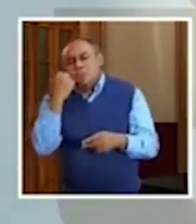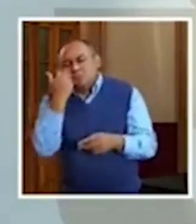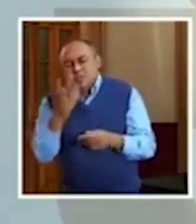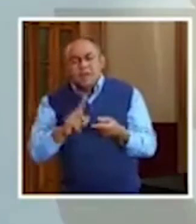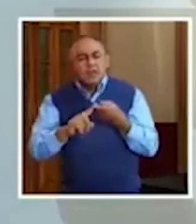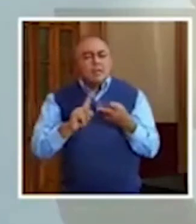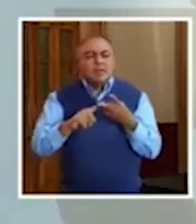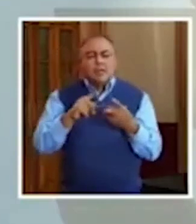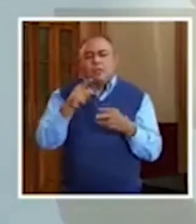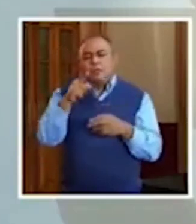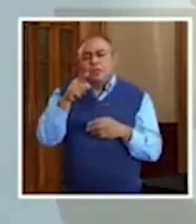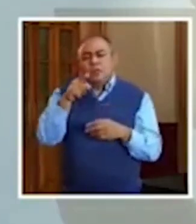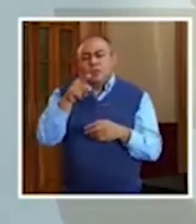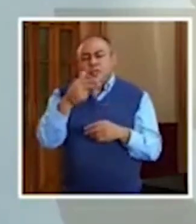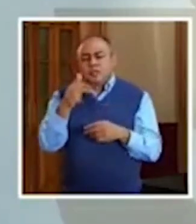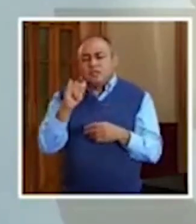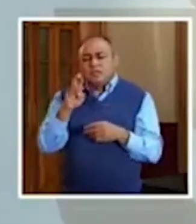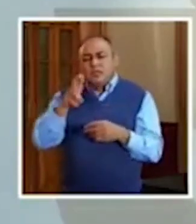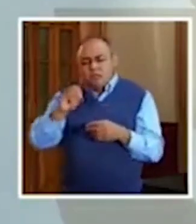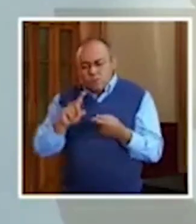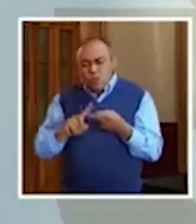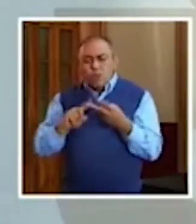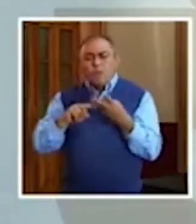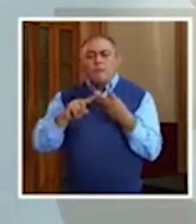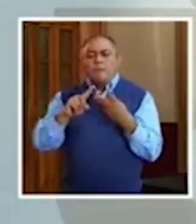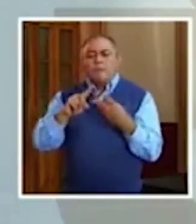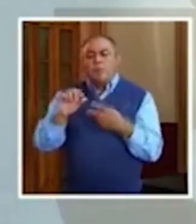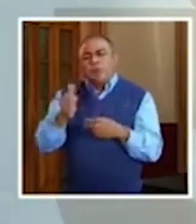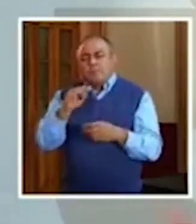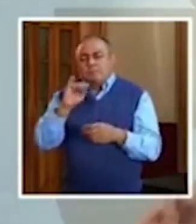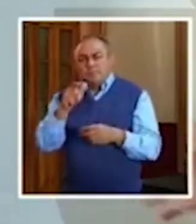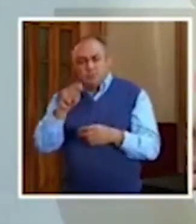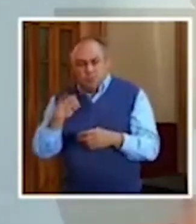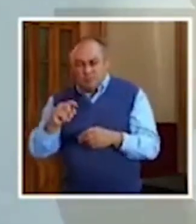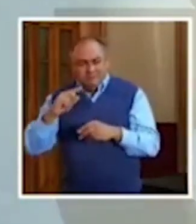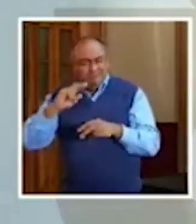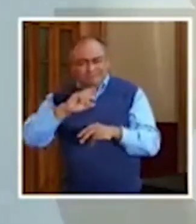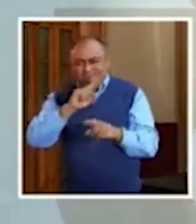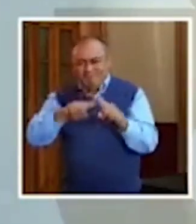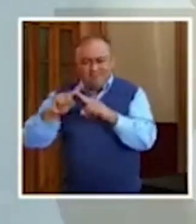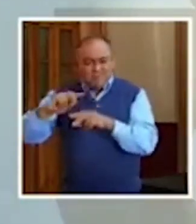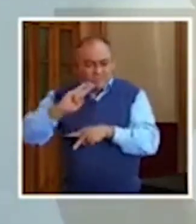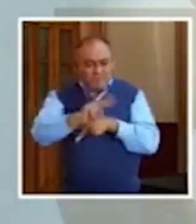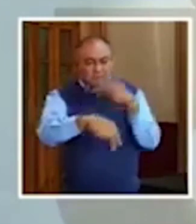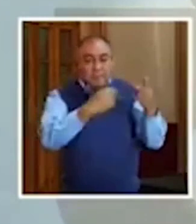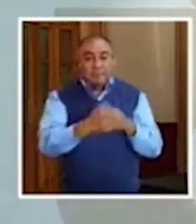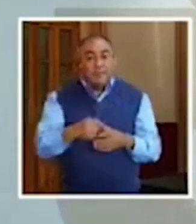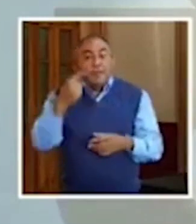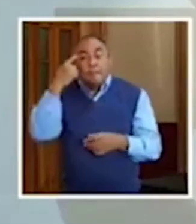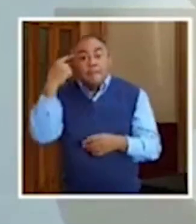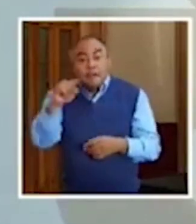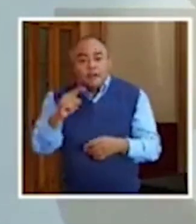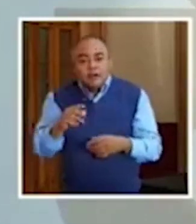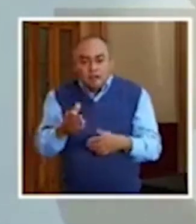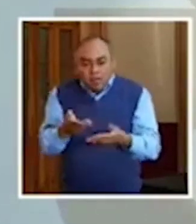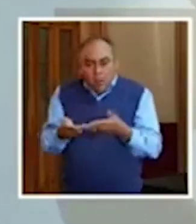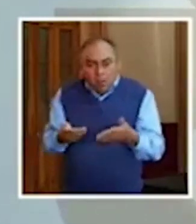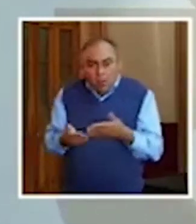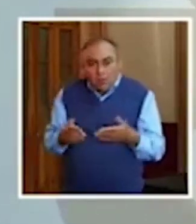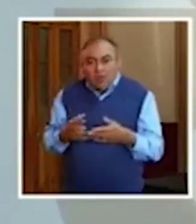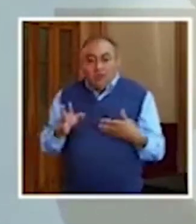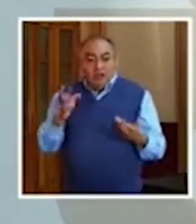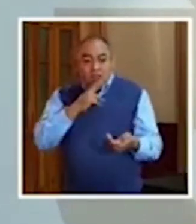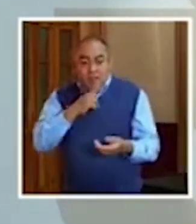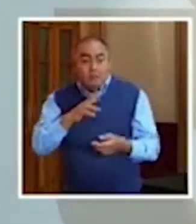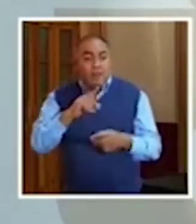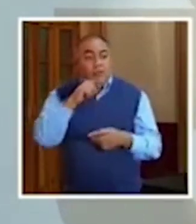para no tener las escuelas cerradas y andar ahorita a última hora cortando la hierba